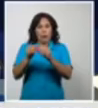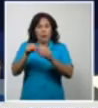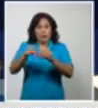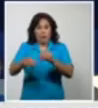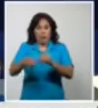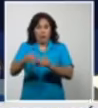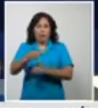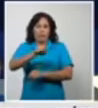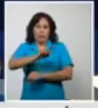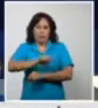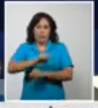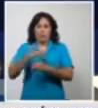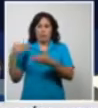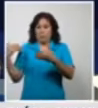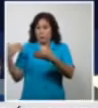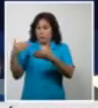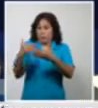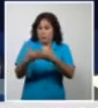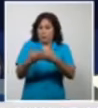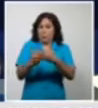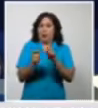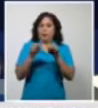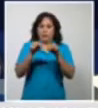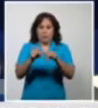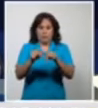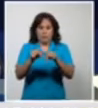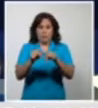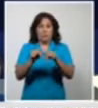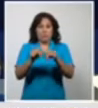de ayer. De esto solo